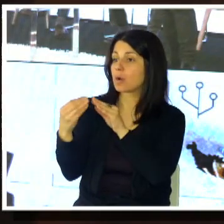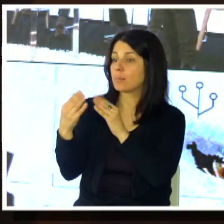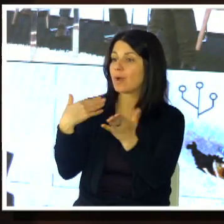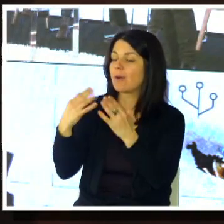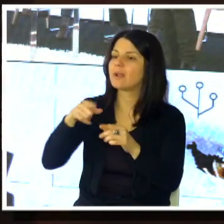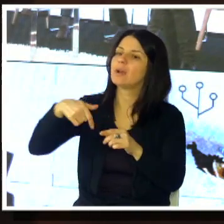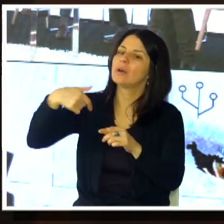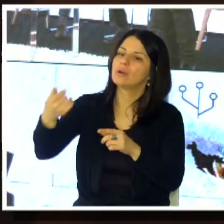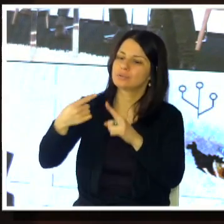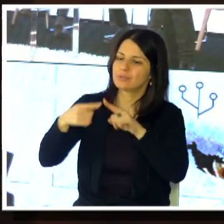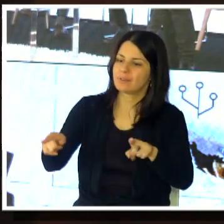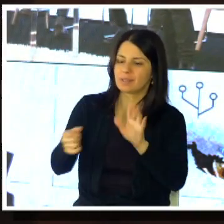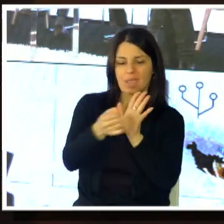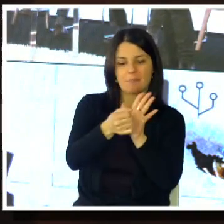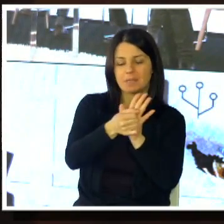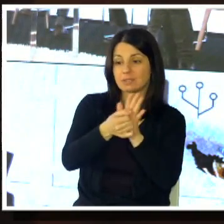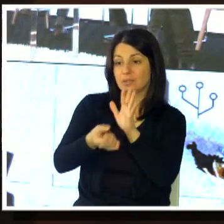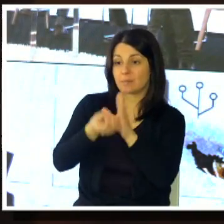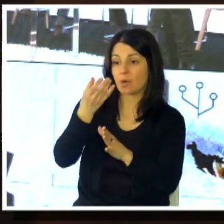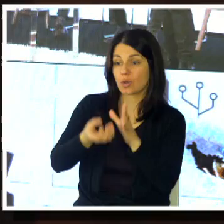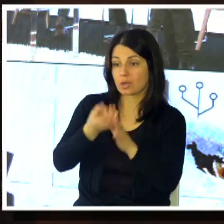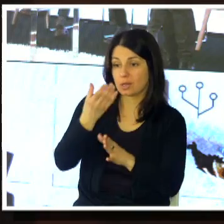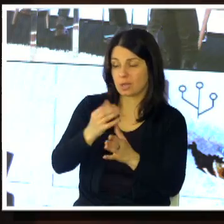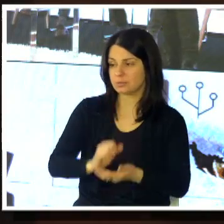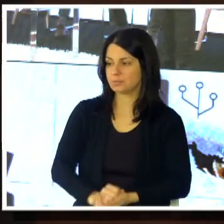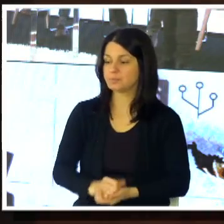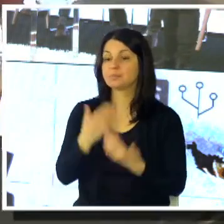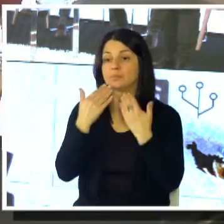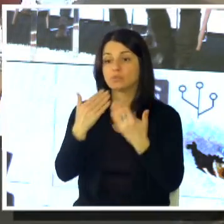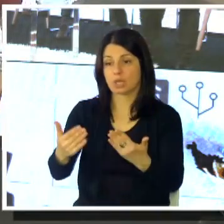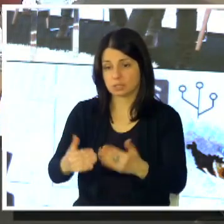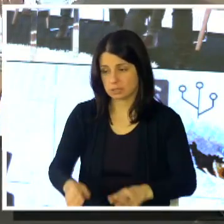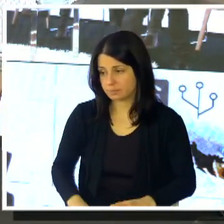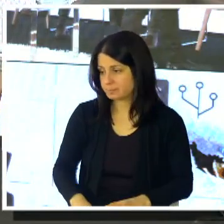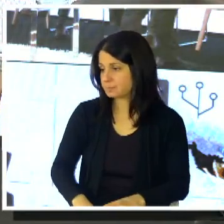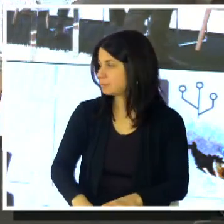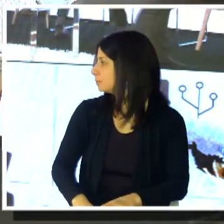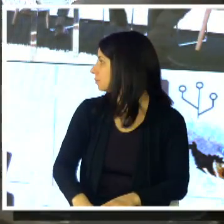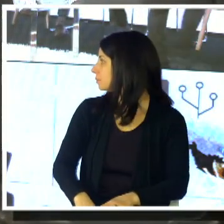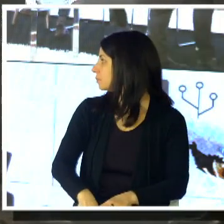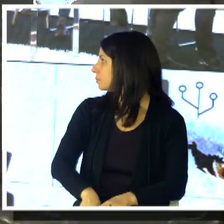tipo de aplicaciones que estamos creando sobre la plataforma firmware. Muchas gracias.